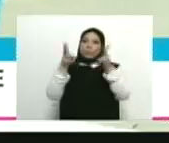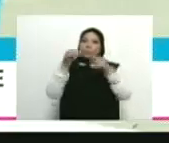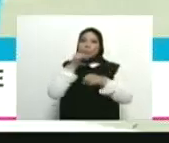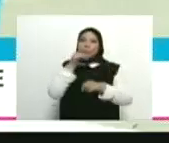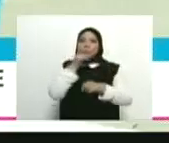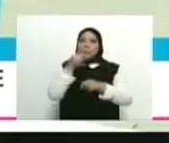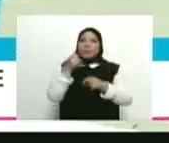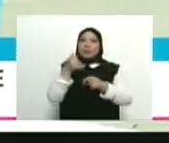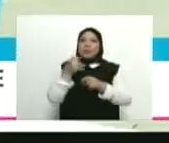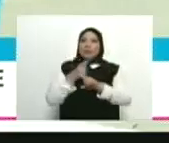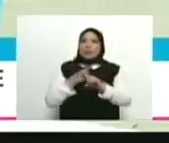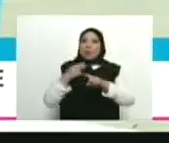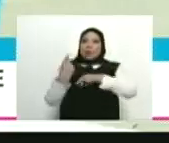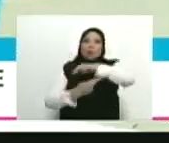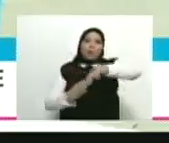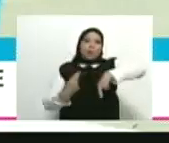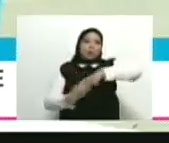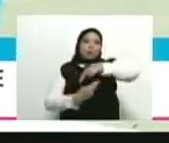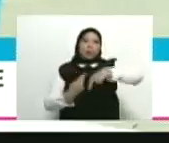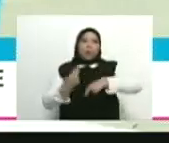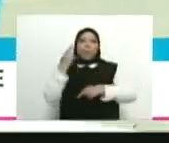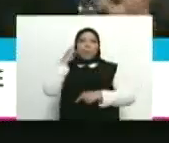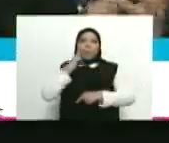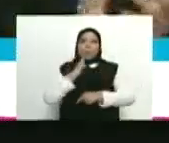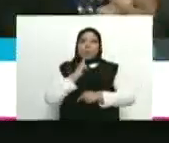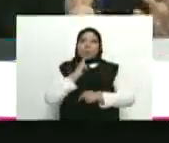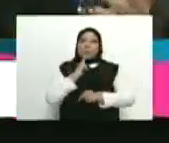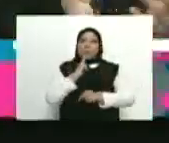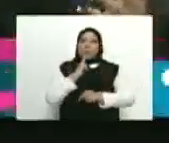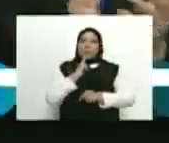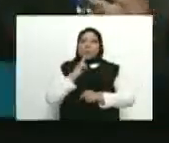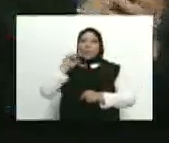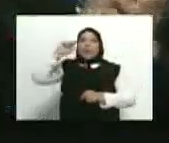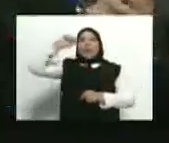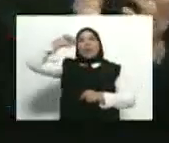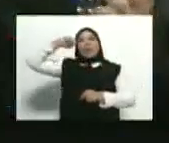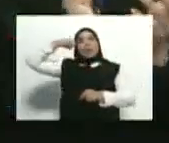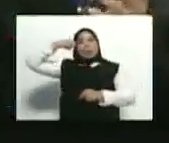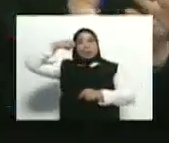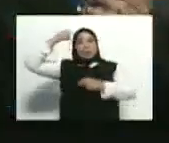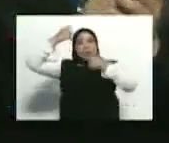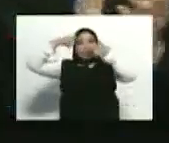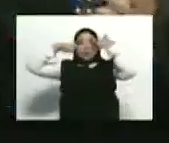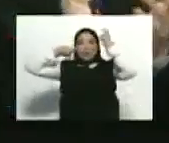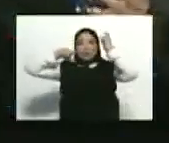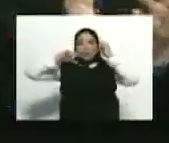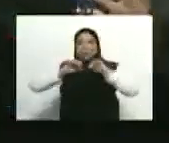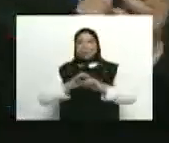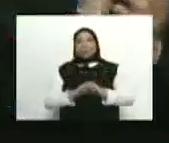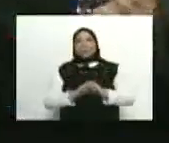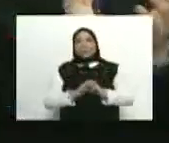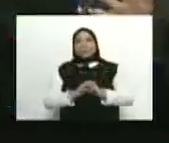e imbatible de la Revolución Bolivariana. Recuerdo del comandante Hugo Chávez.